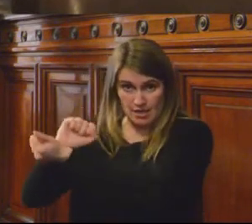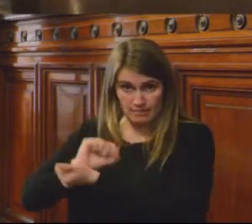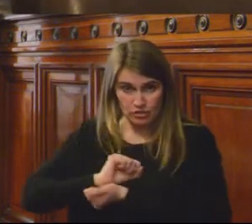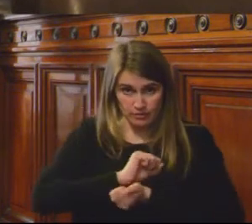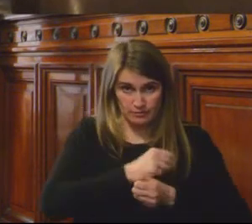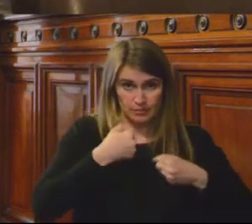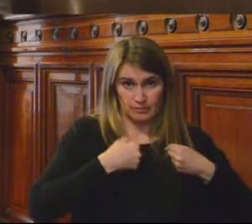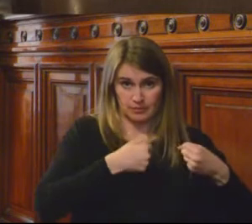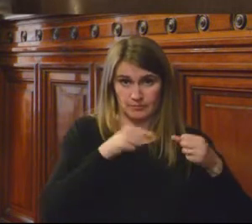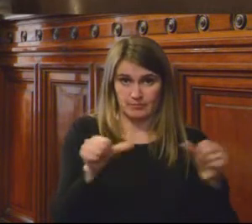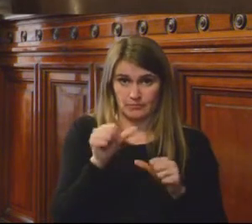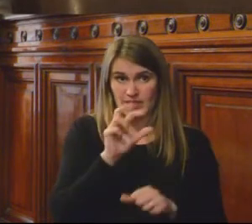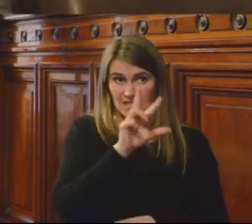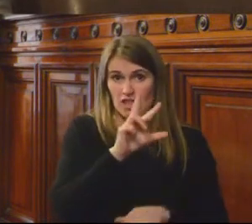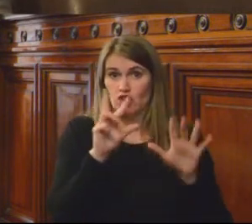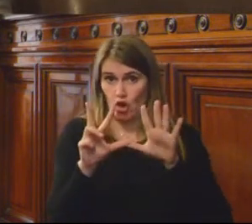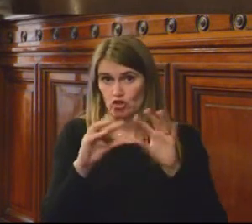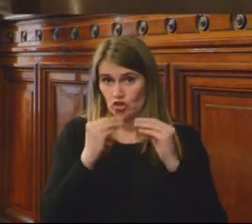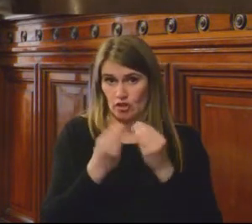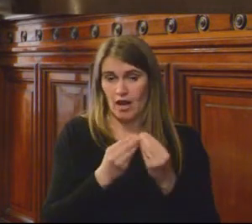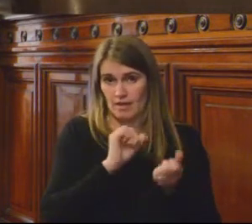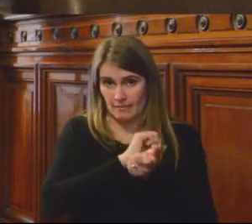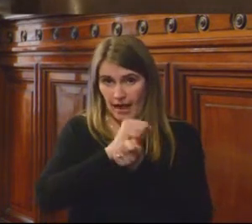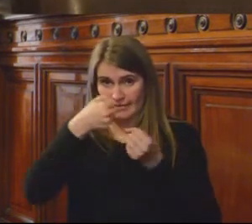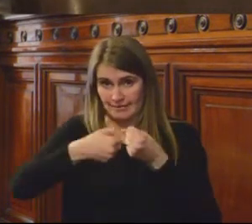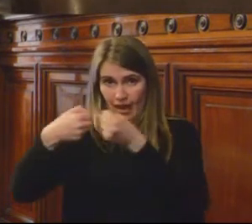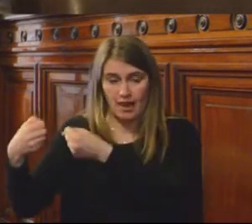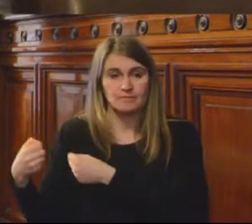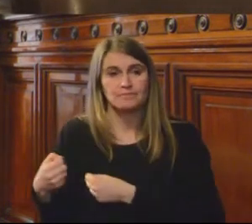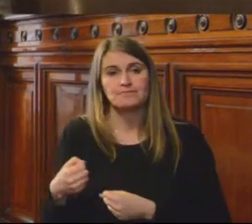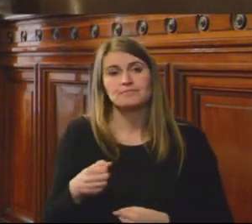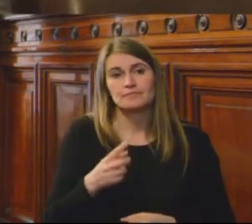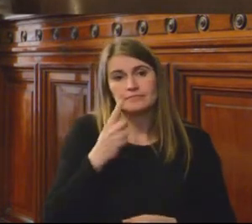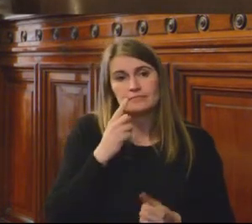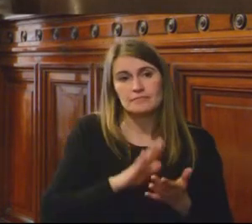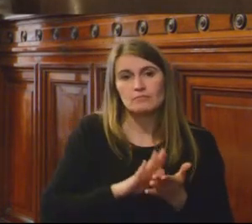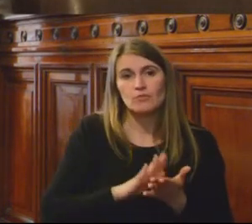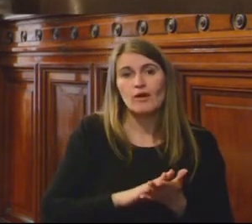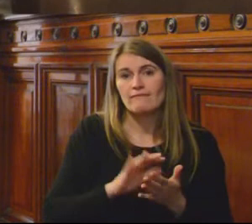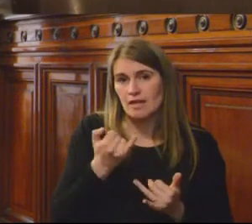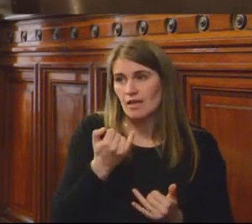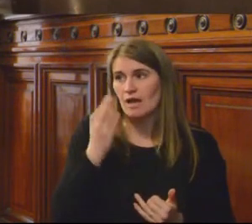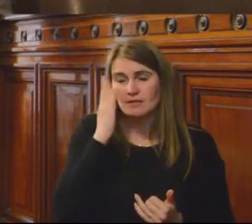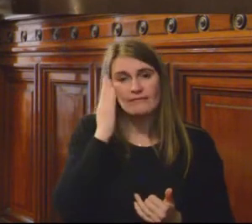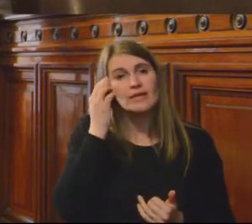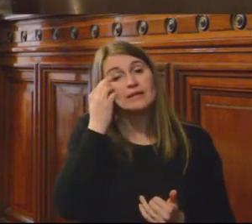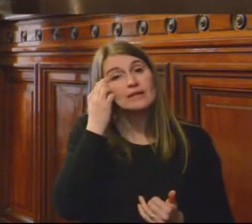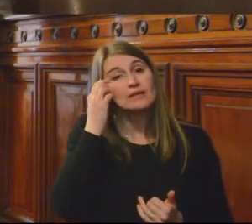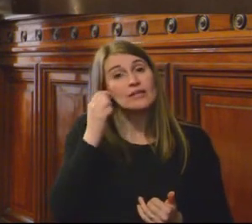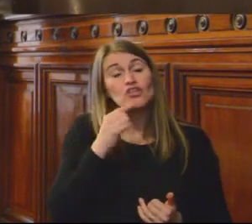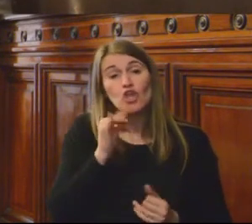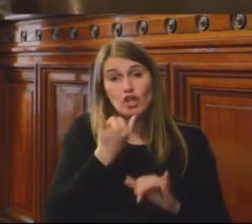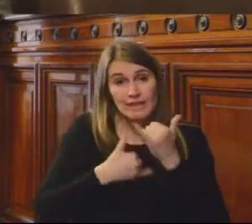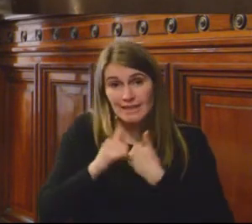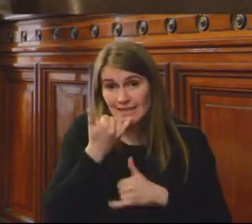hecho en estos años. Y la mayor prueba de todos los avances en esta materia es que las